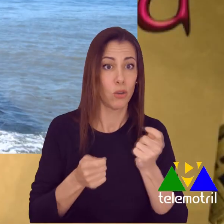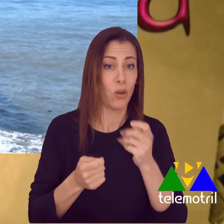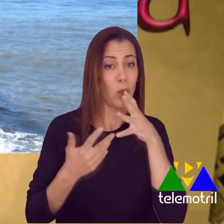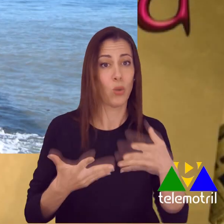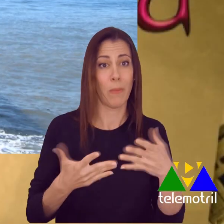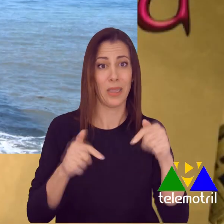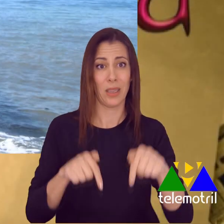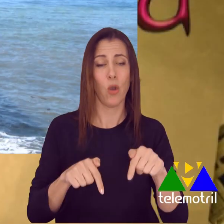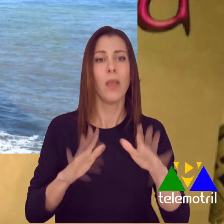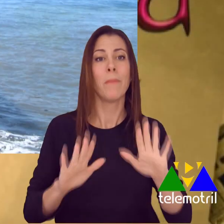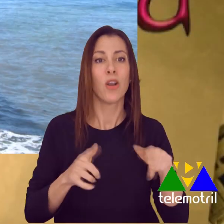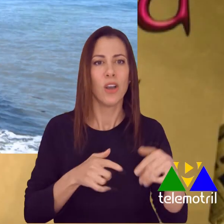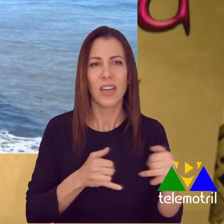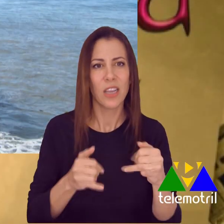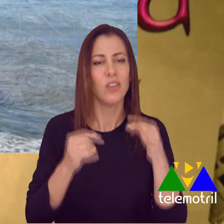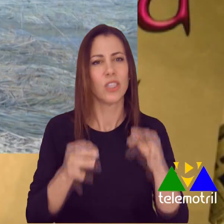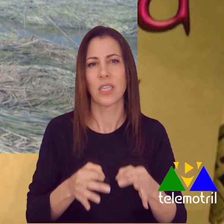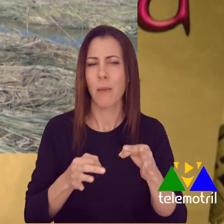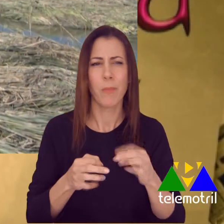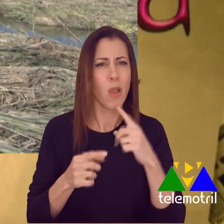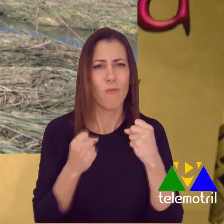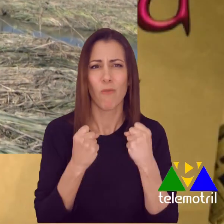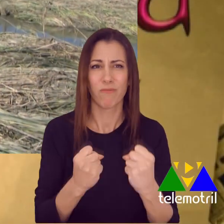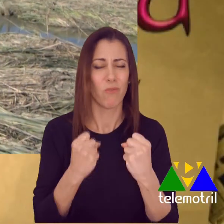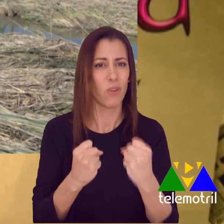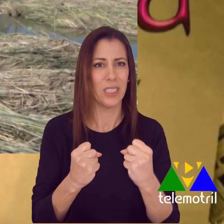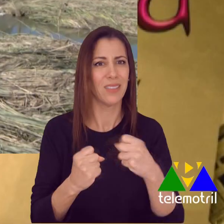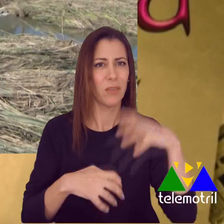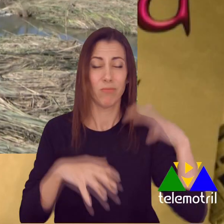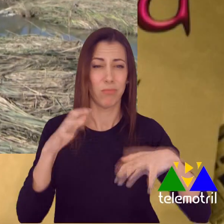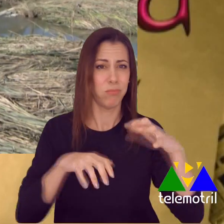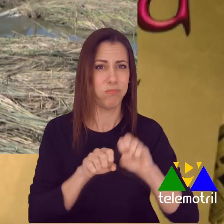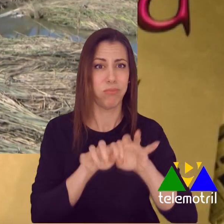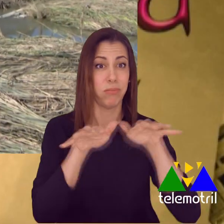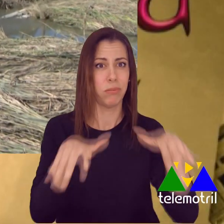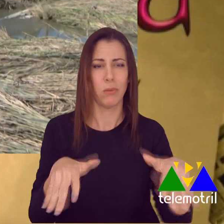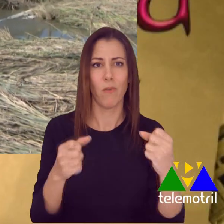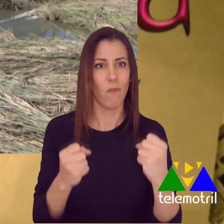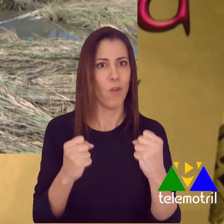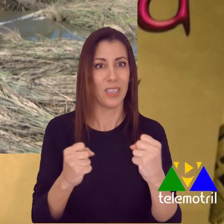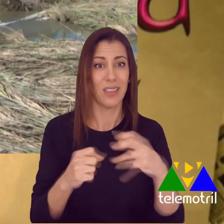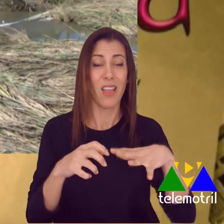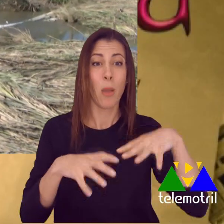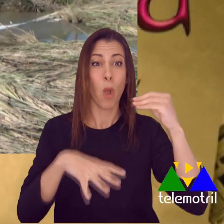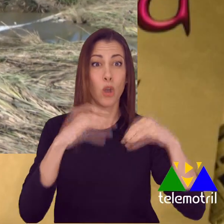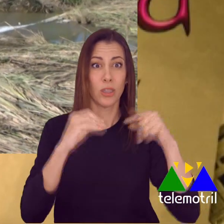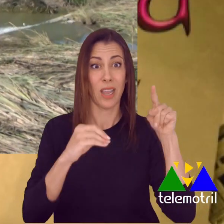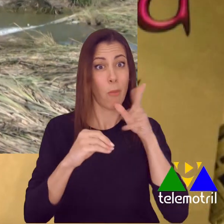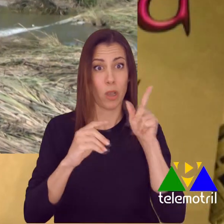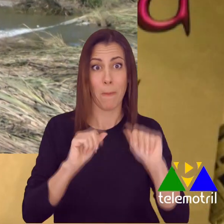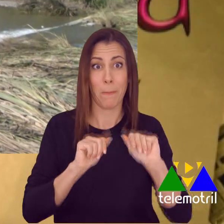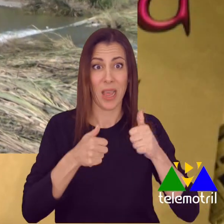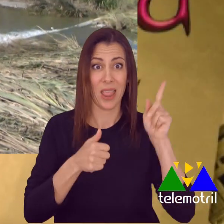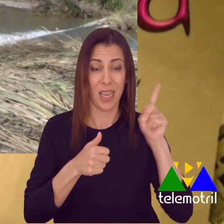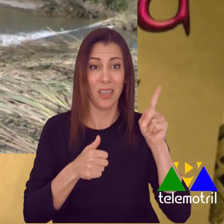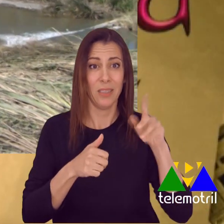Pero este río siempre fue un río con una potencialidad torrencial de las montañas. El río nace en las montañas de